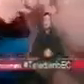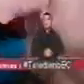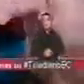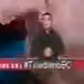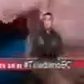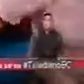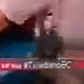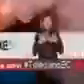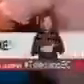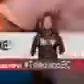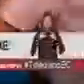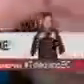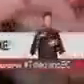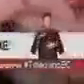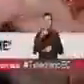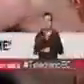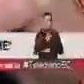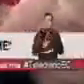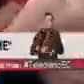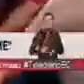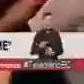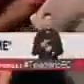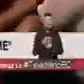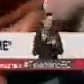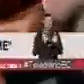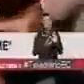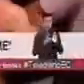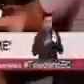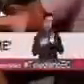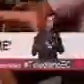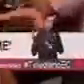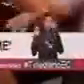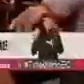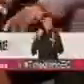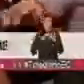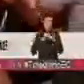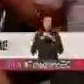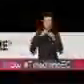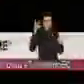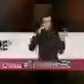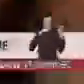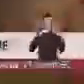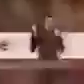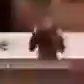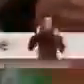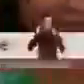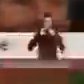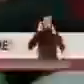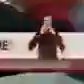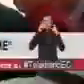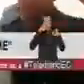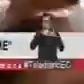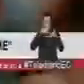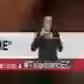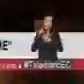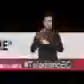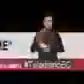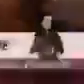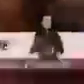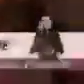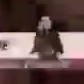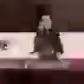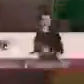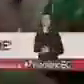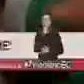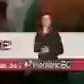Así finalizaron las declaraciones del presidente del Consejo de Participación Ciudadana, José Tuárez, en medio de gritos a la prensa. Esto se dio durante